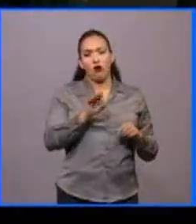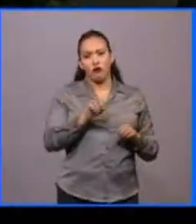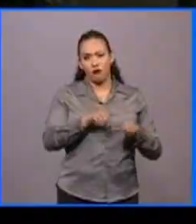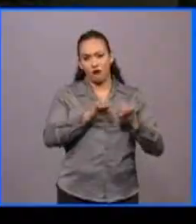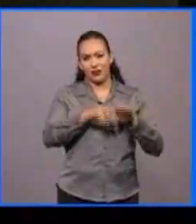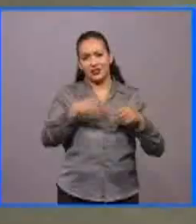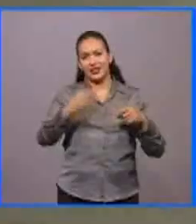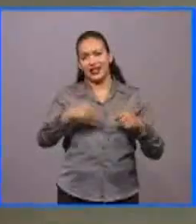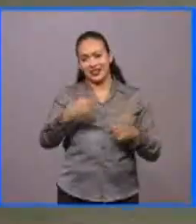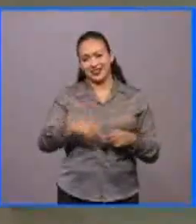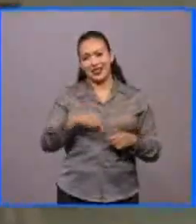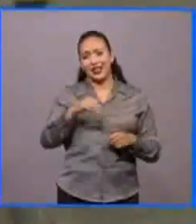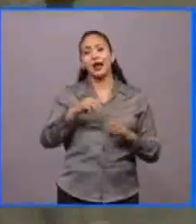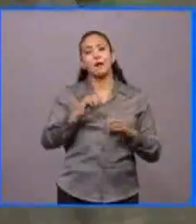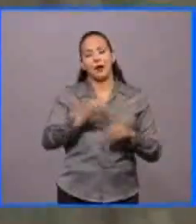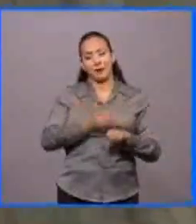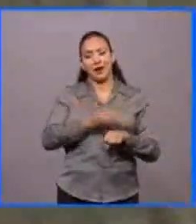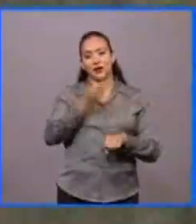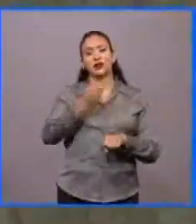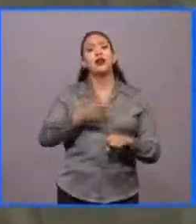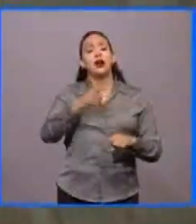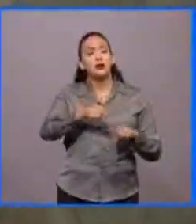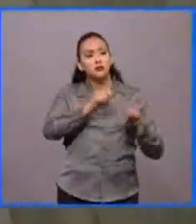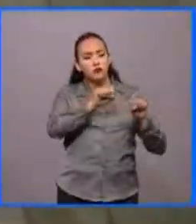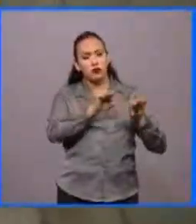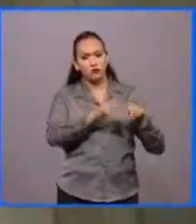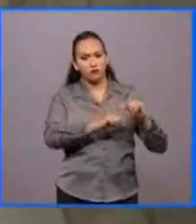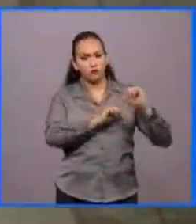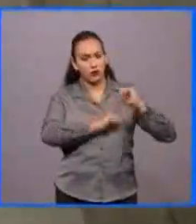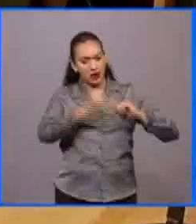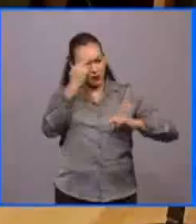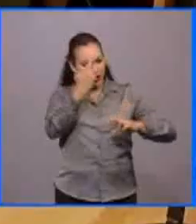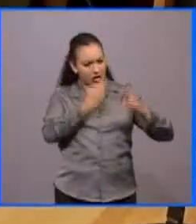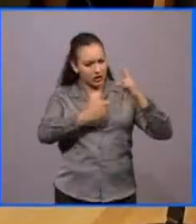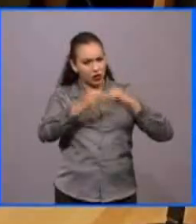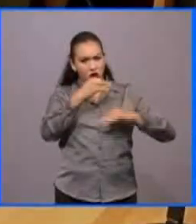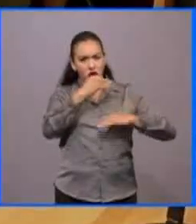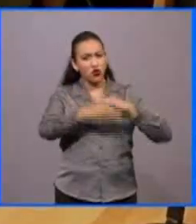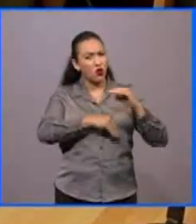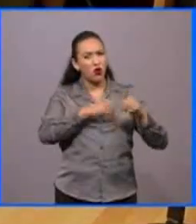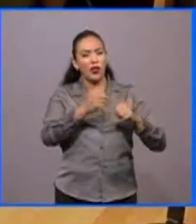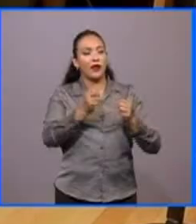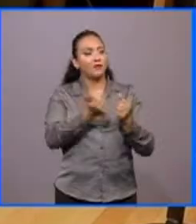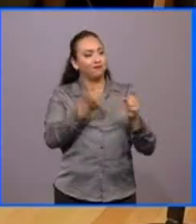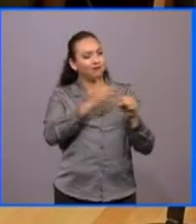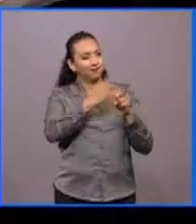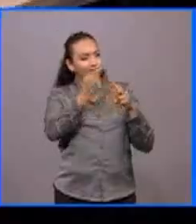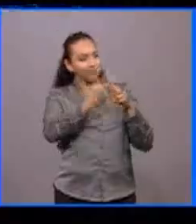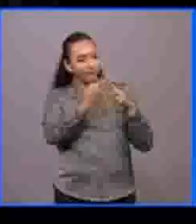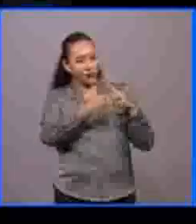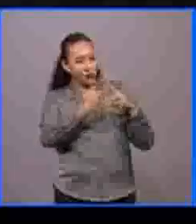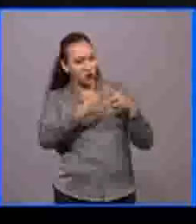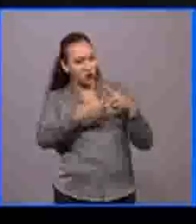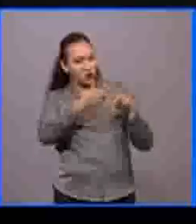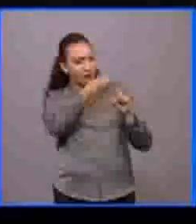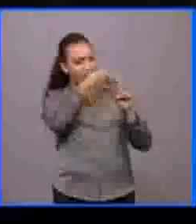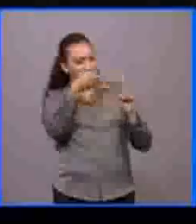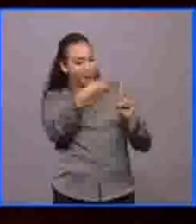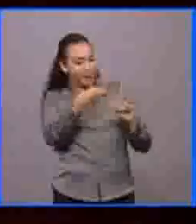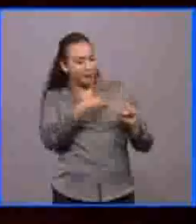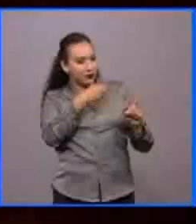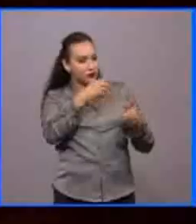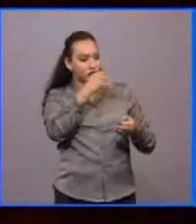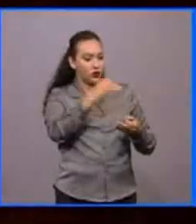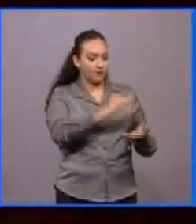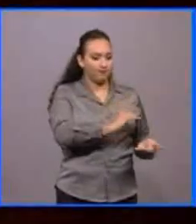coordinación con otras áreas, realizará las acciones necesarias para adecuar las estructuras orgánicas y manuales administrativos a